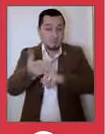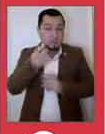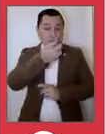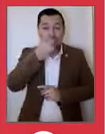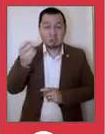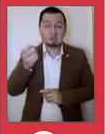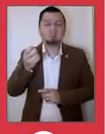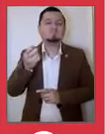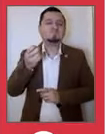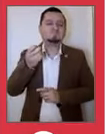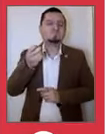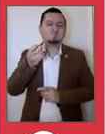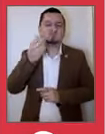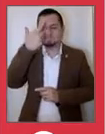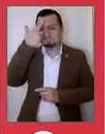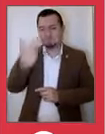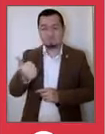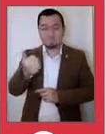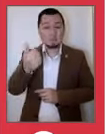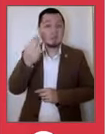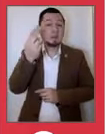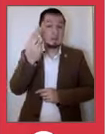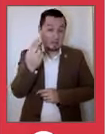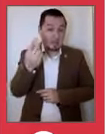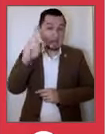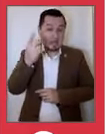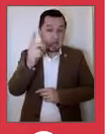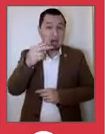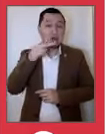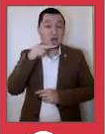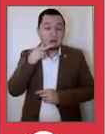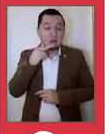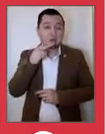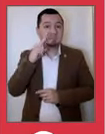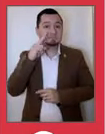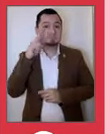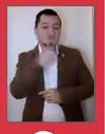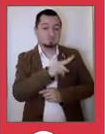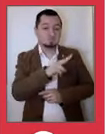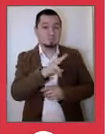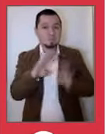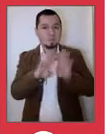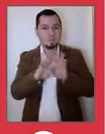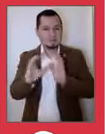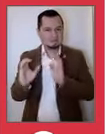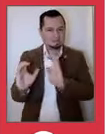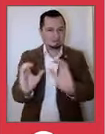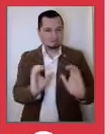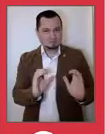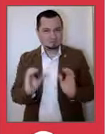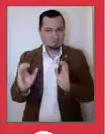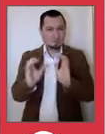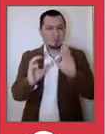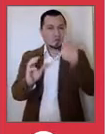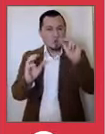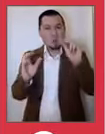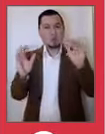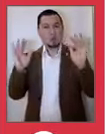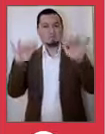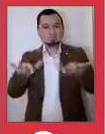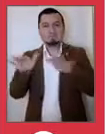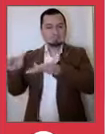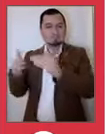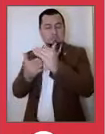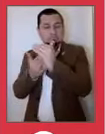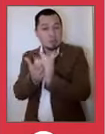cosas por supuesto lo que se hizo el 25 de diciembre nos sirvió para contener y cortar por completo